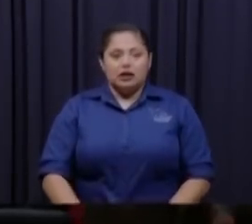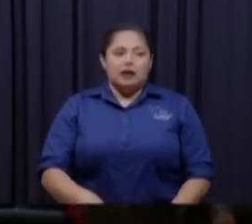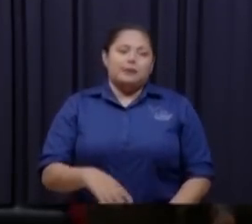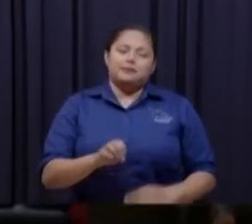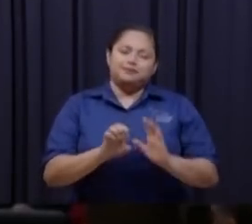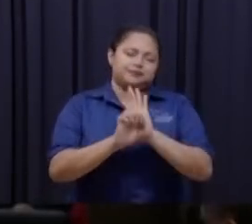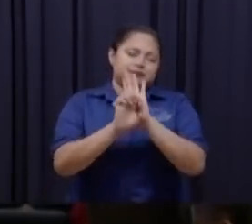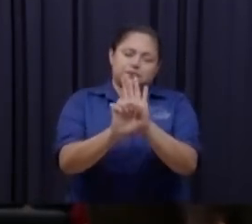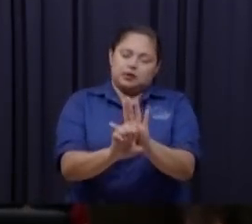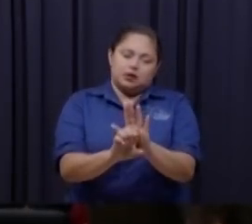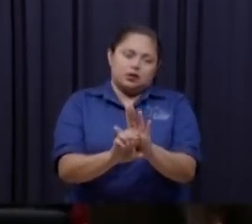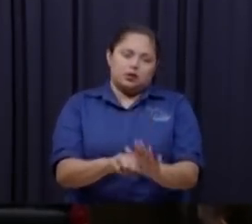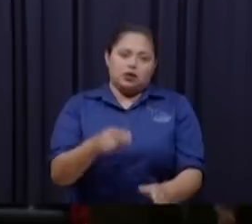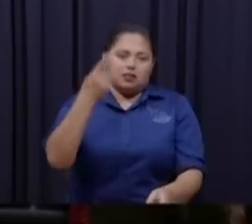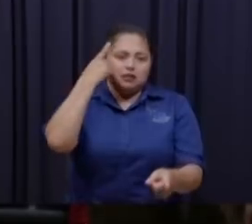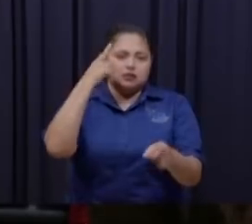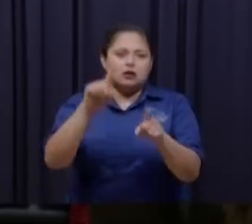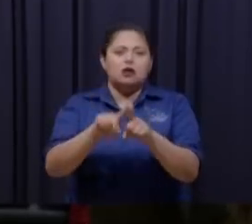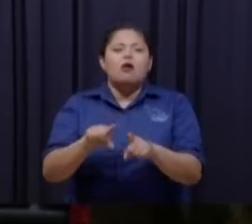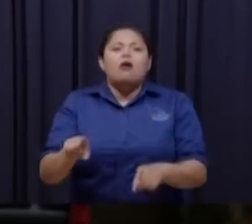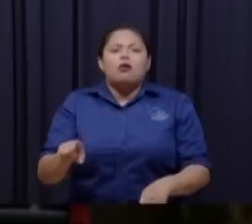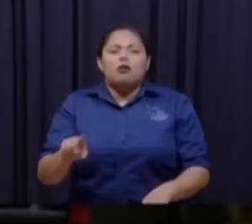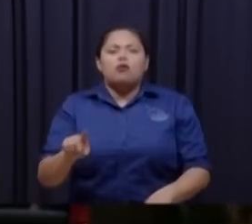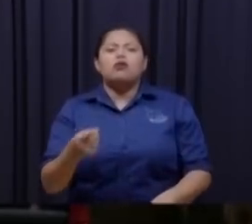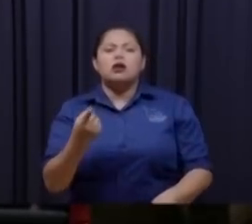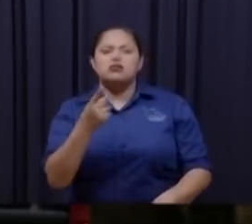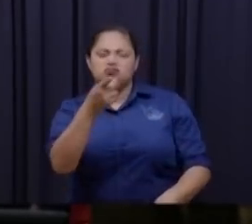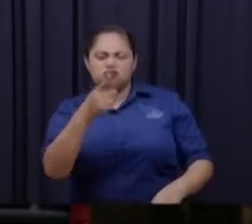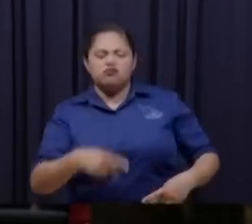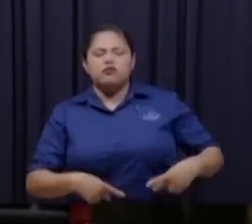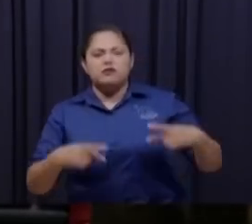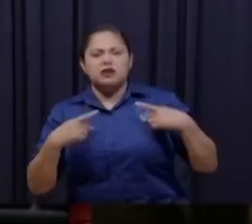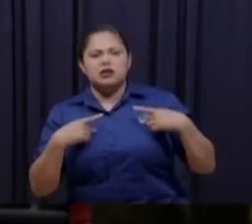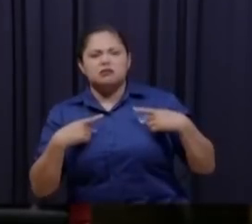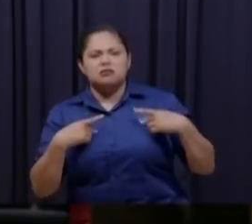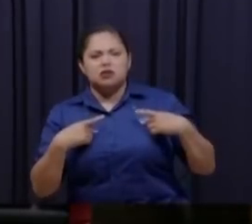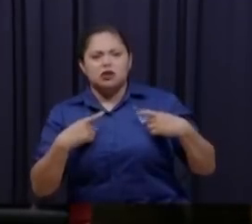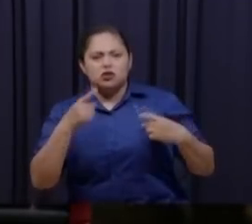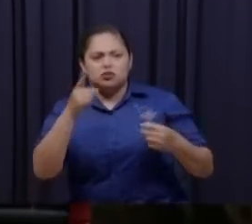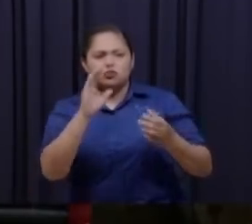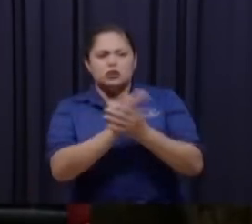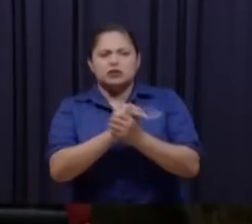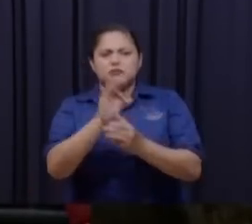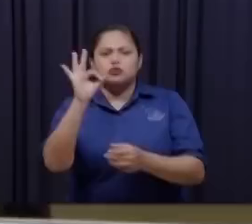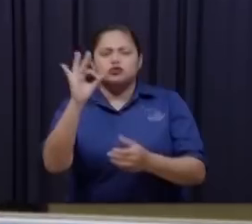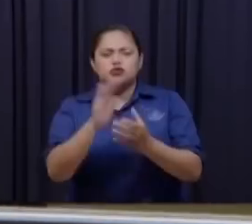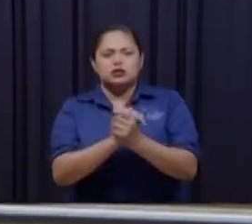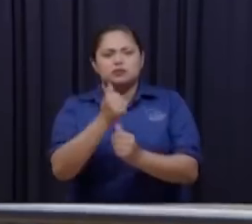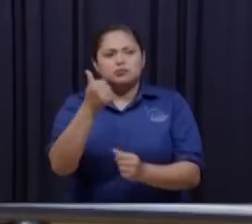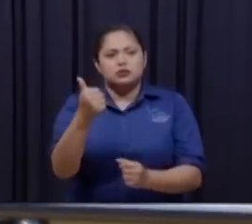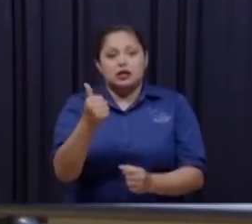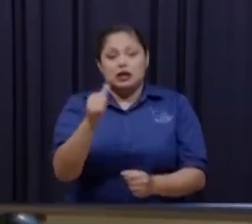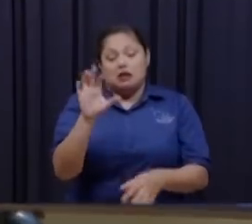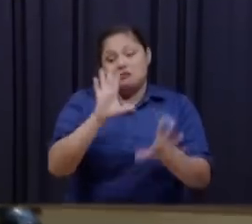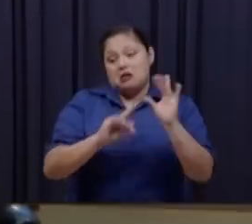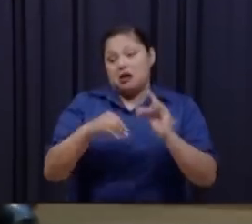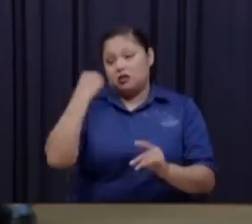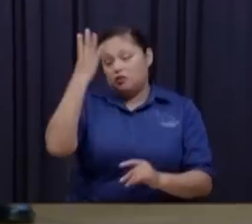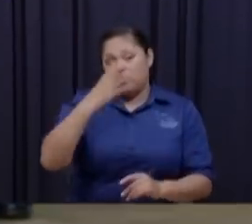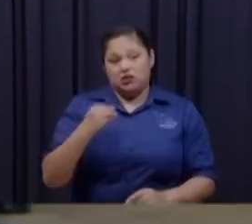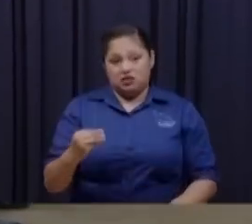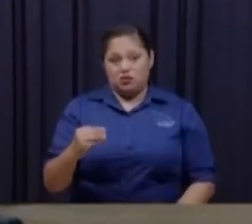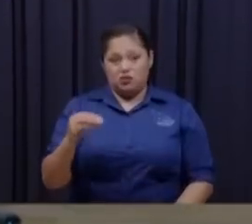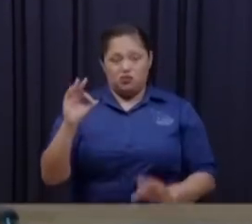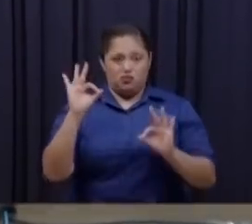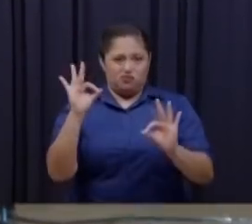sería una decisión de con quién vas a vivir toda la vida, si va a ser algo lindo o cadena perpetua.